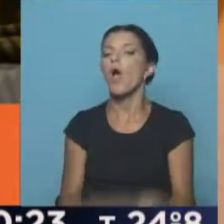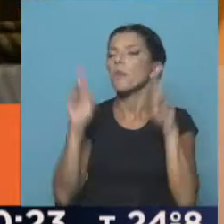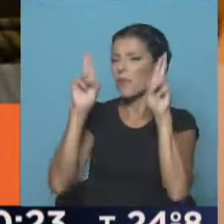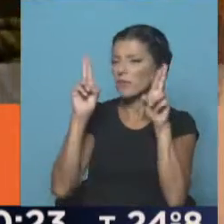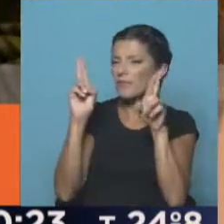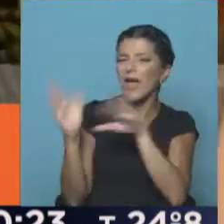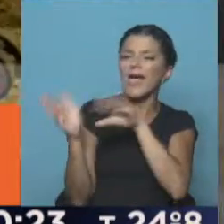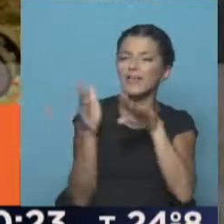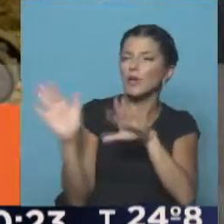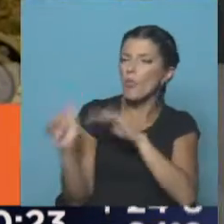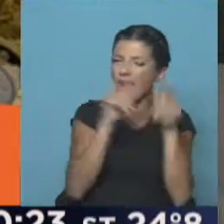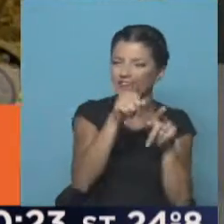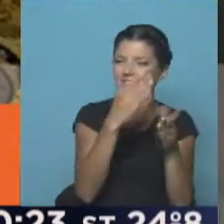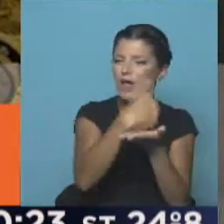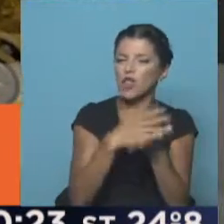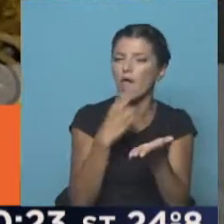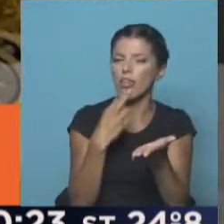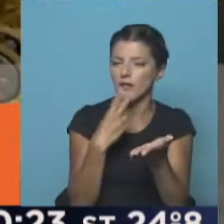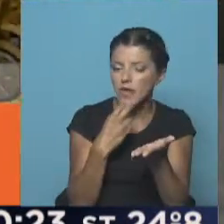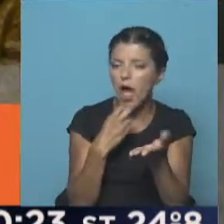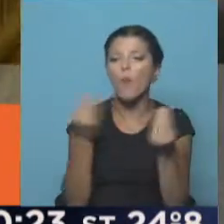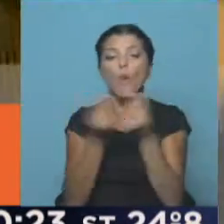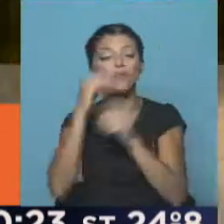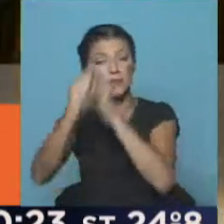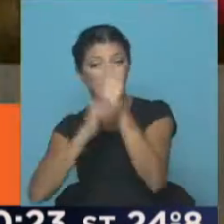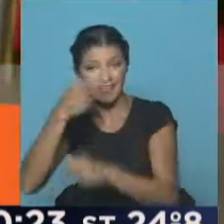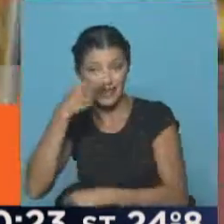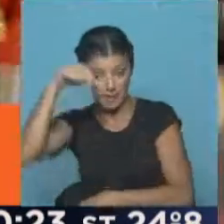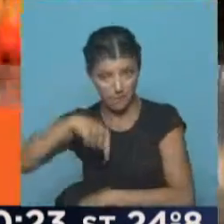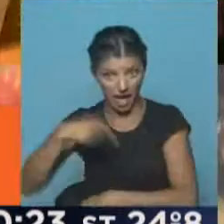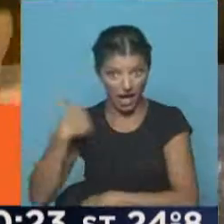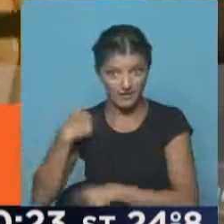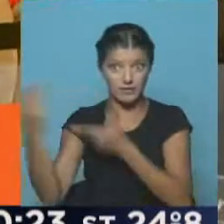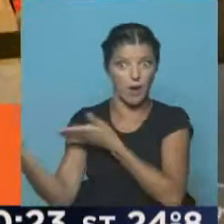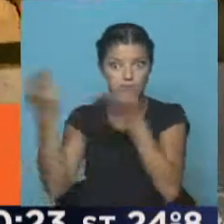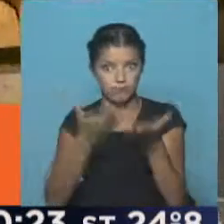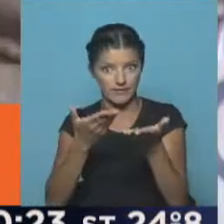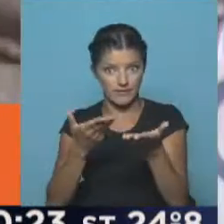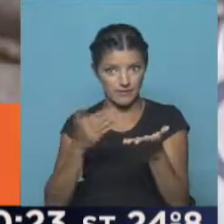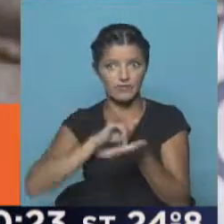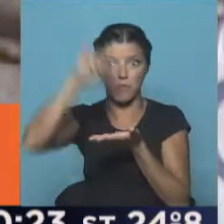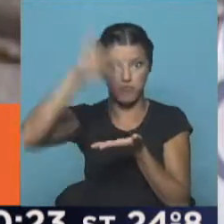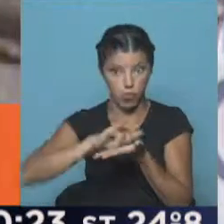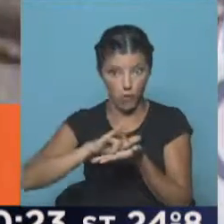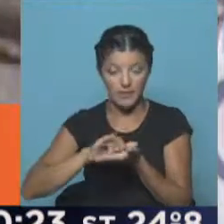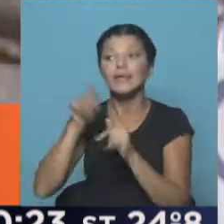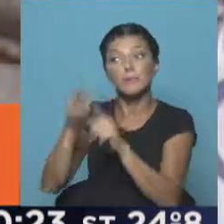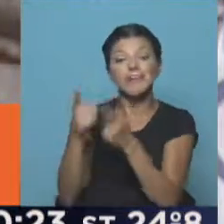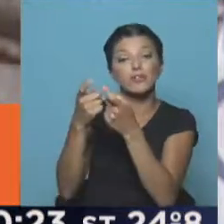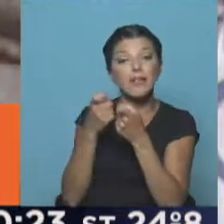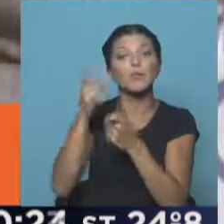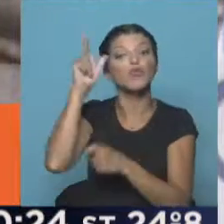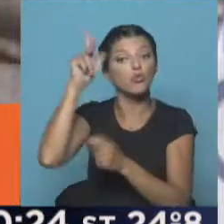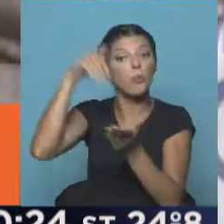y muchas cosas más, hubo mucho interés. Y con ellas tenemos que cubrir esos 8 millones de